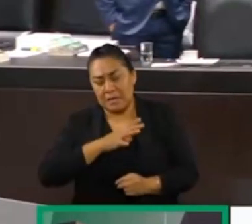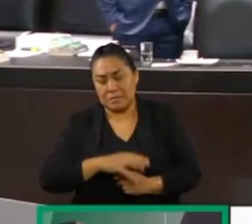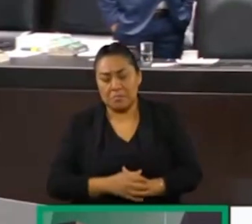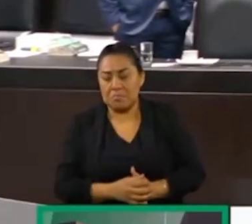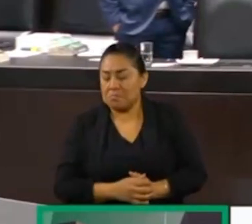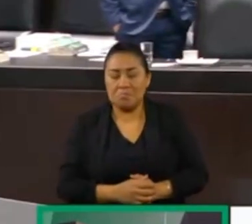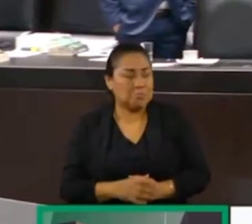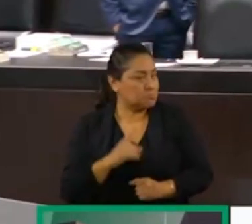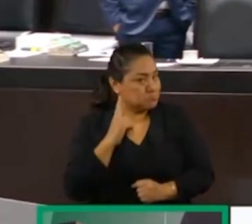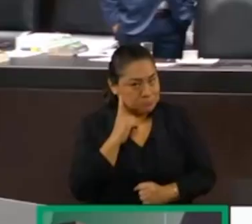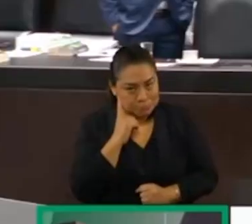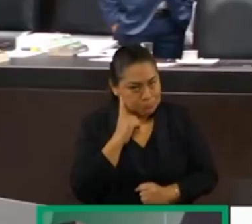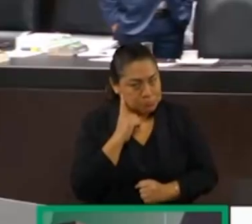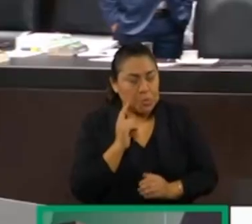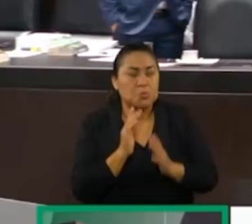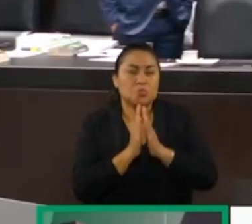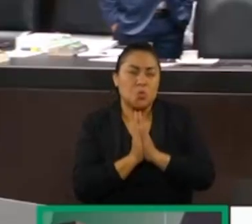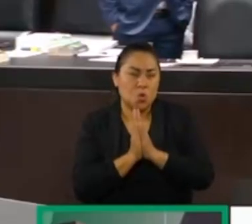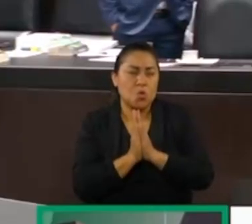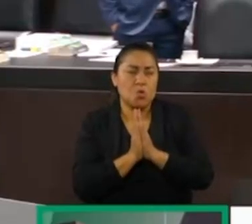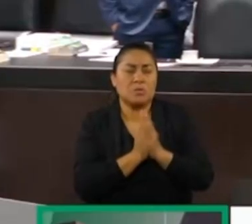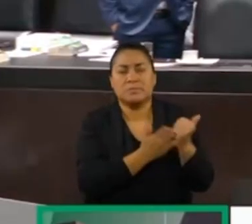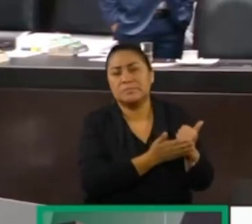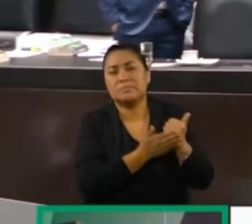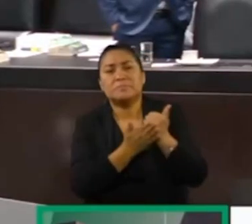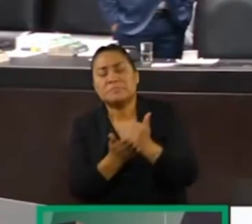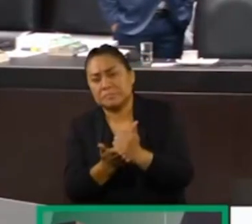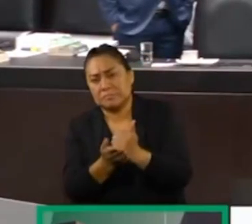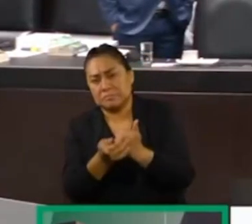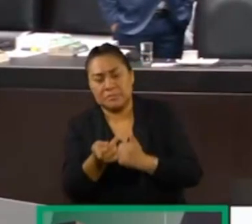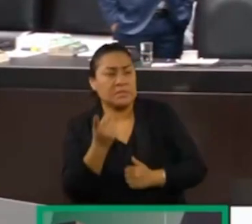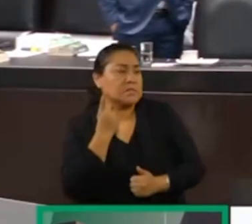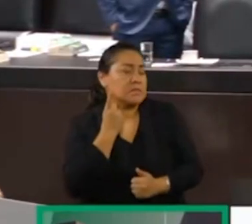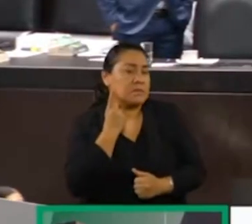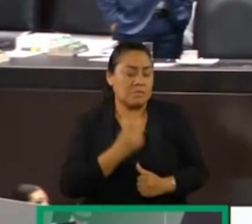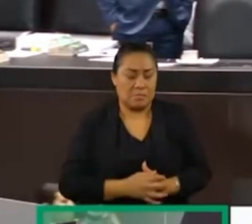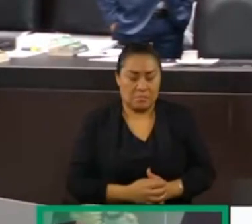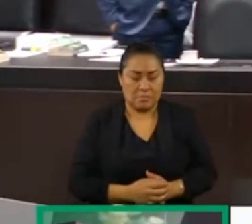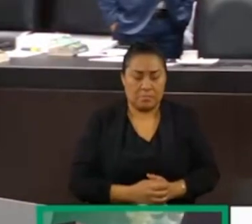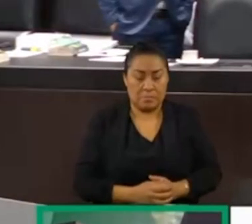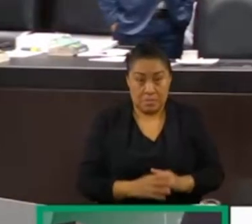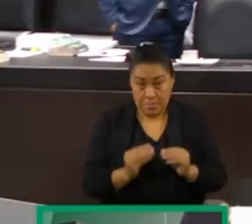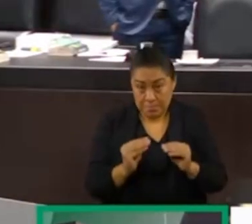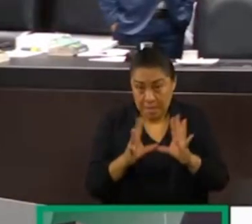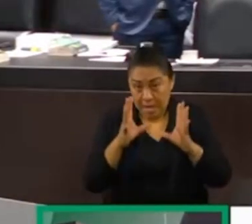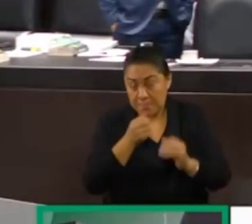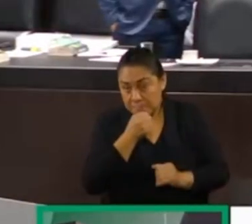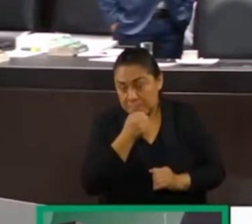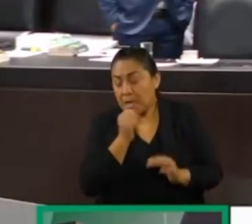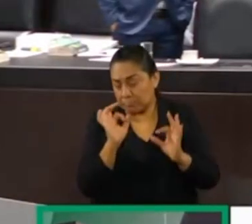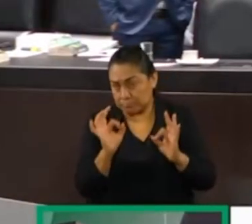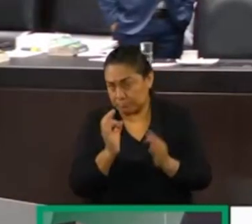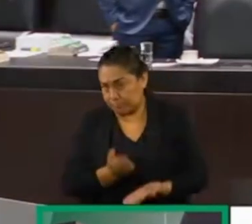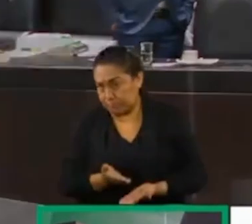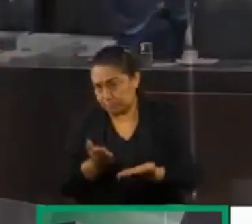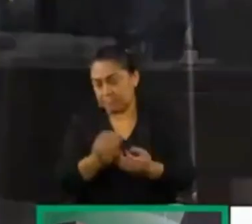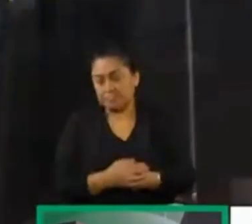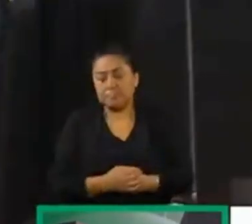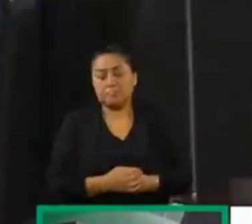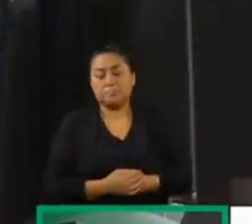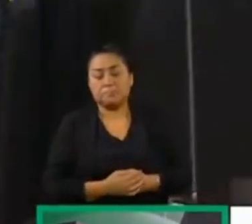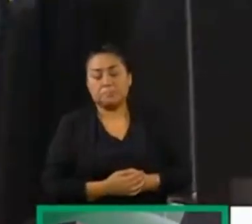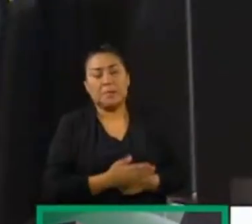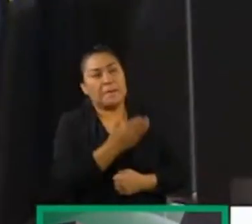No, no se escucha. Pido asistencia técnica que auxilien al diputado. Bueno. Ya, ahí se escucha ya, diputado. Adelante.